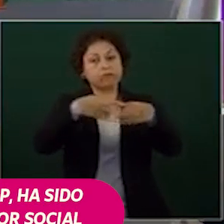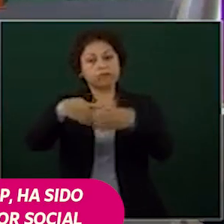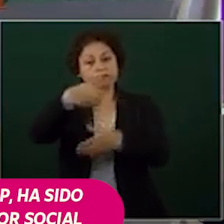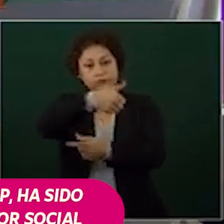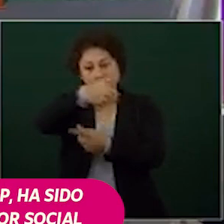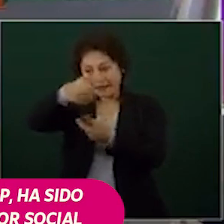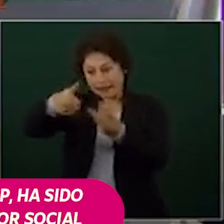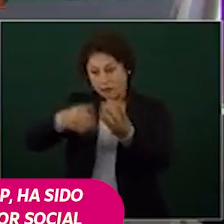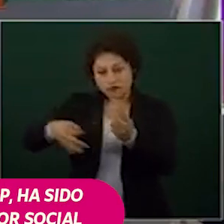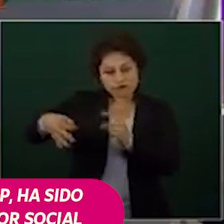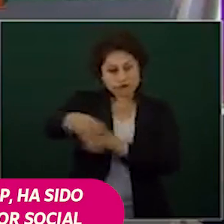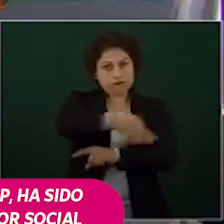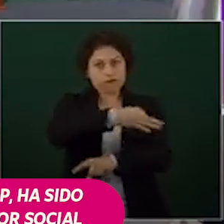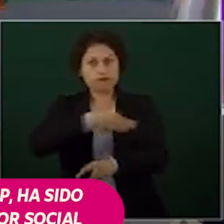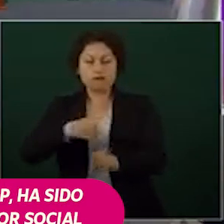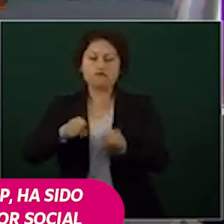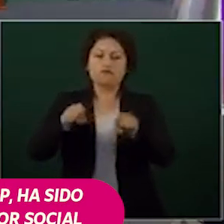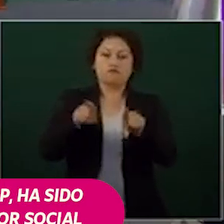coordinaciones territoriales.